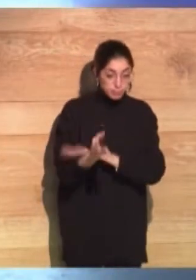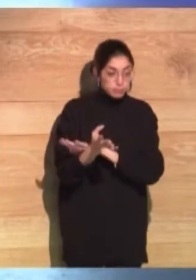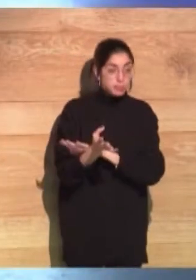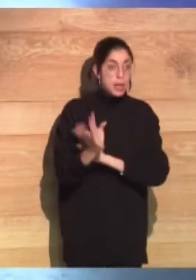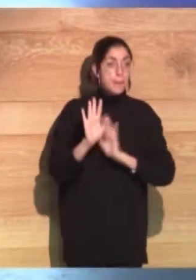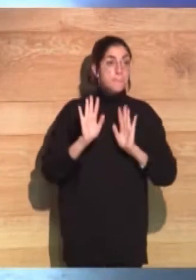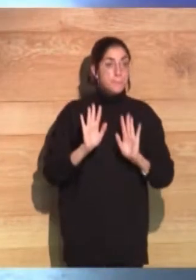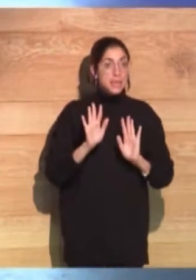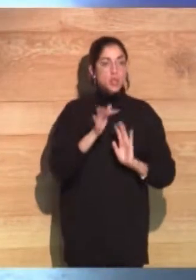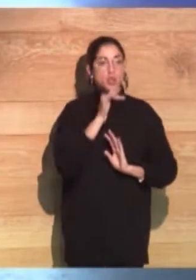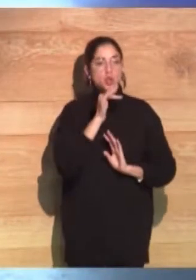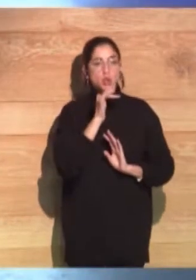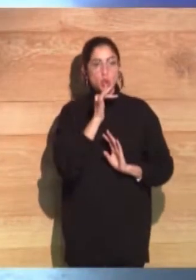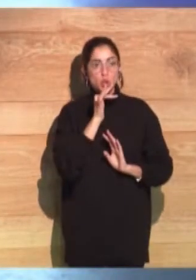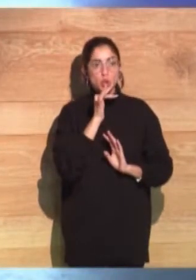no